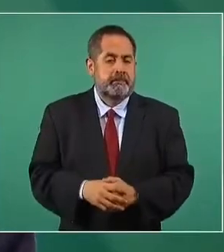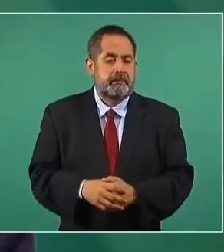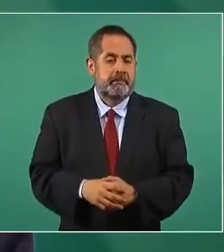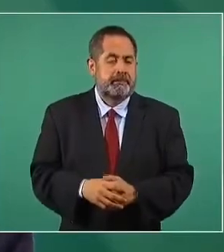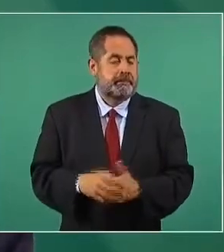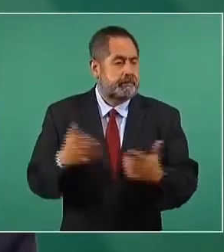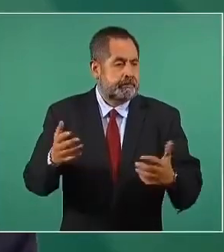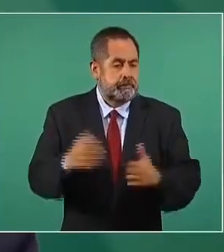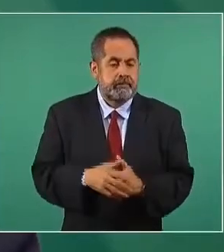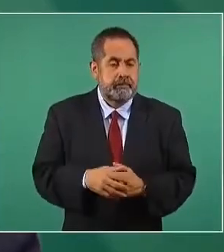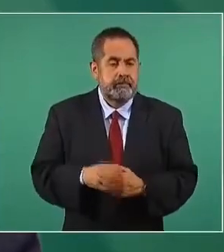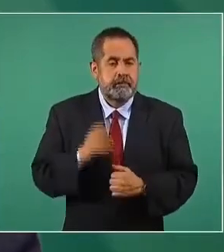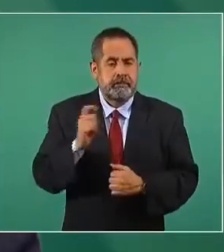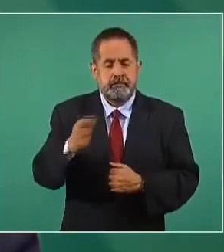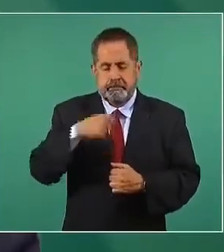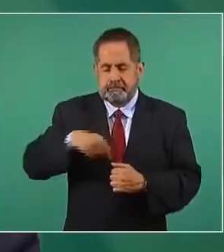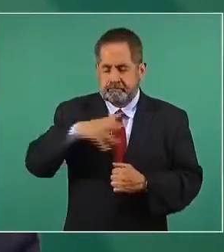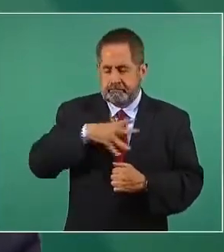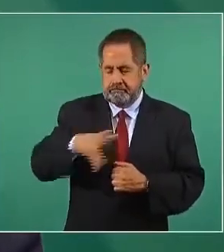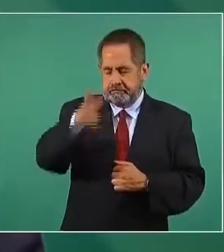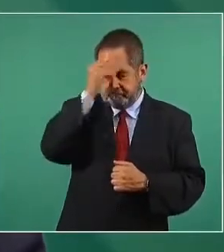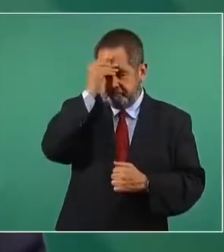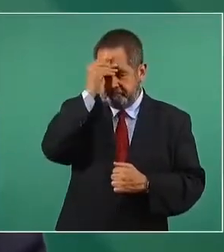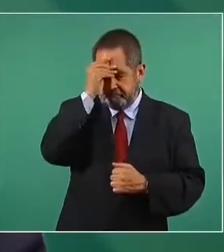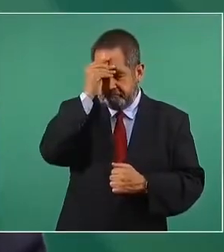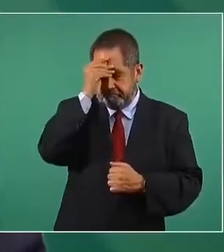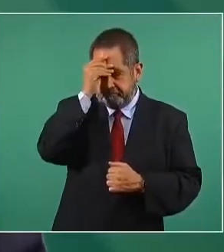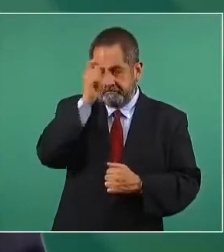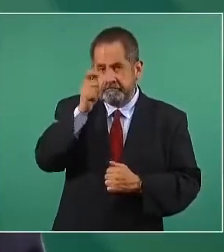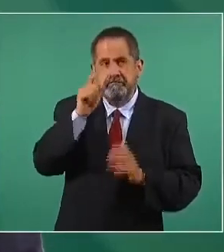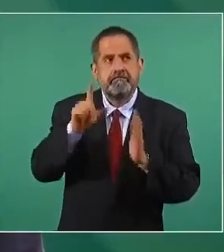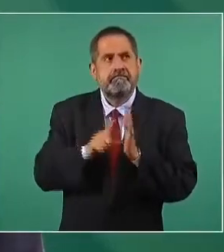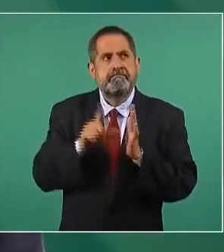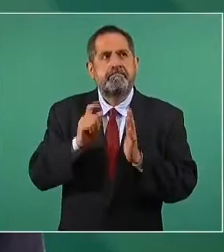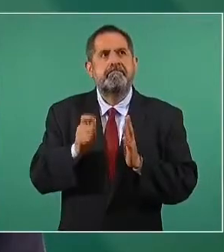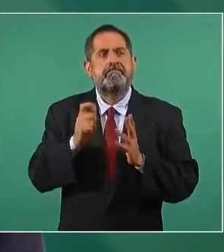Entonces, ¿cuál es la enseñanza mayor de esa historia?